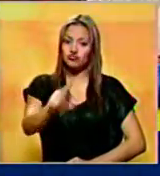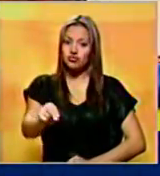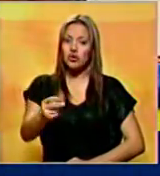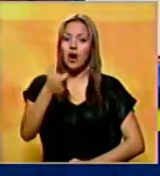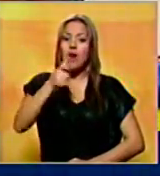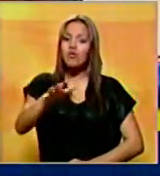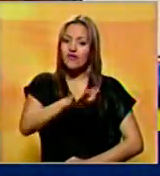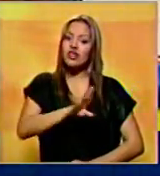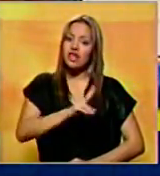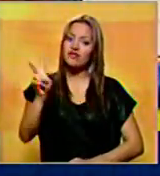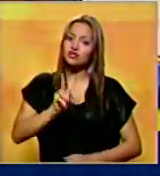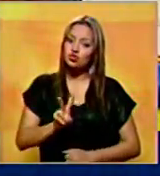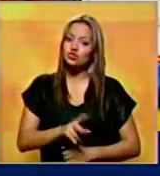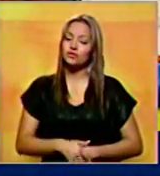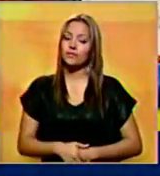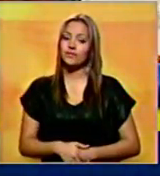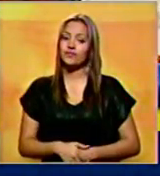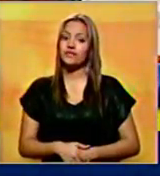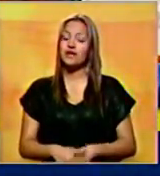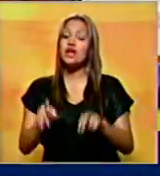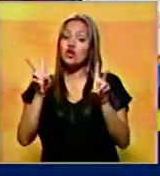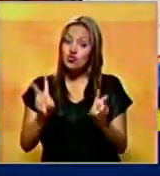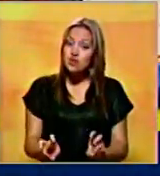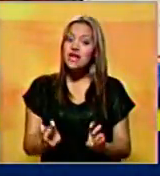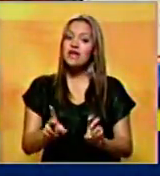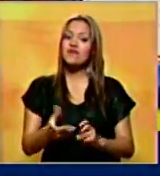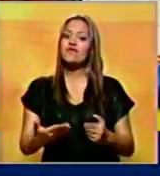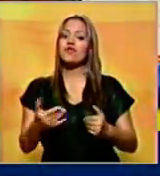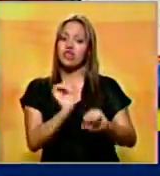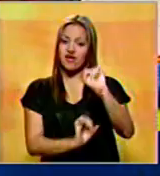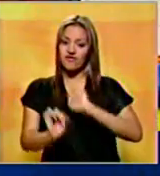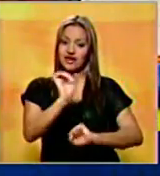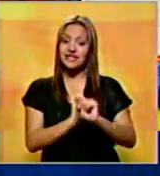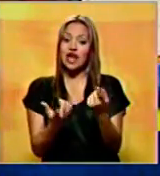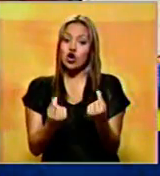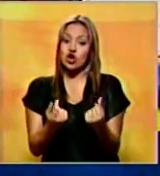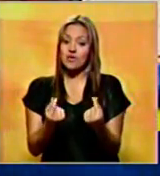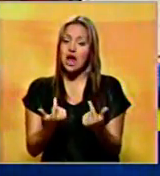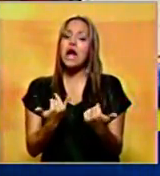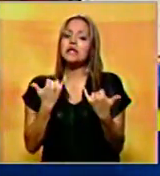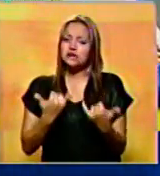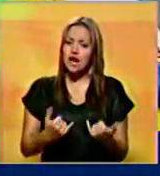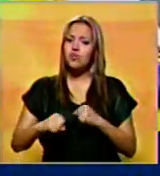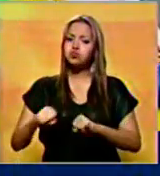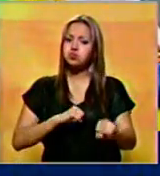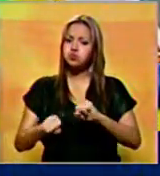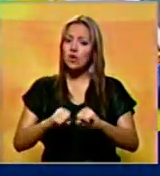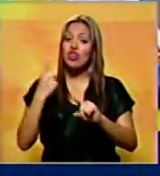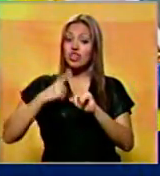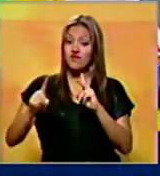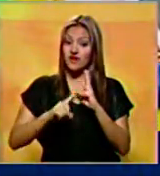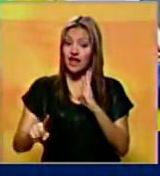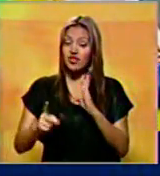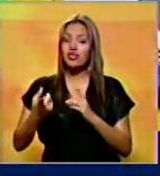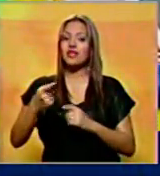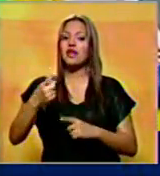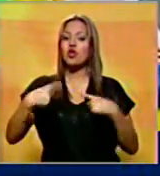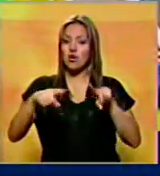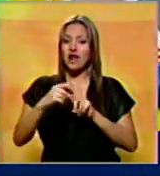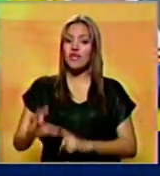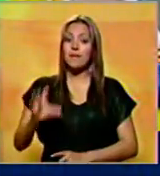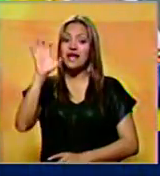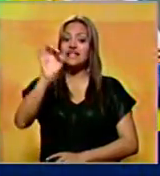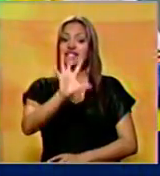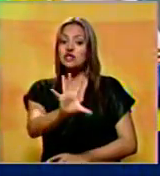venezolano. Informó que desde la activación del órgano superior para la defensa de la economía ya se han movilizado en los diferentes puertos del país más de